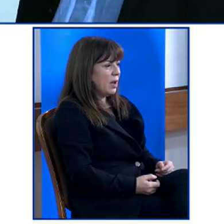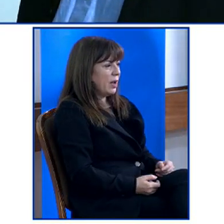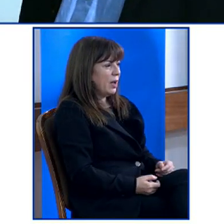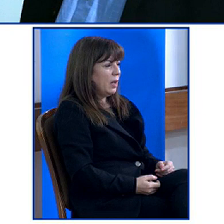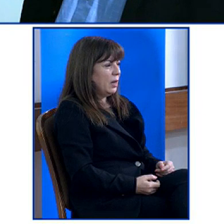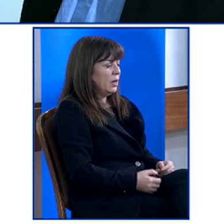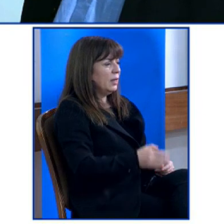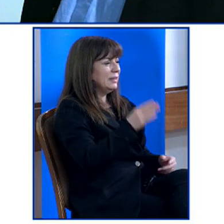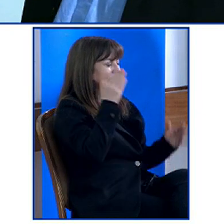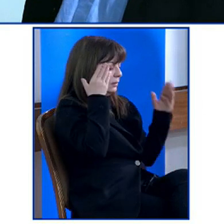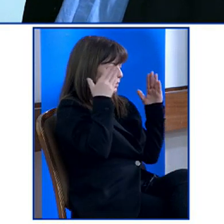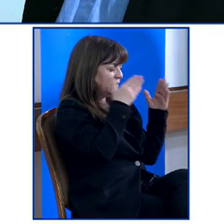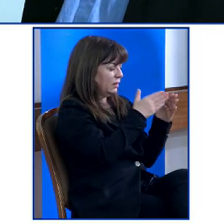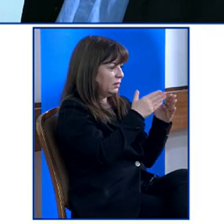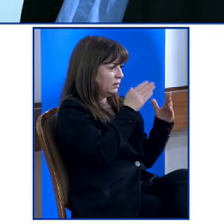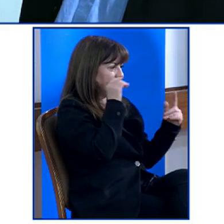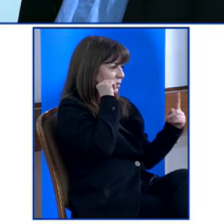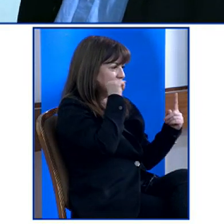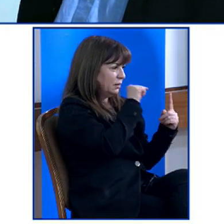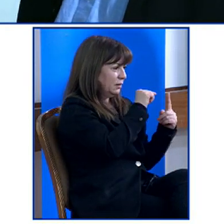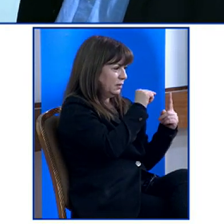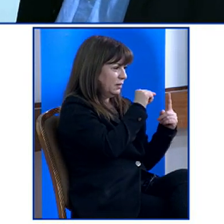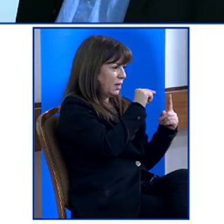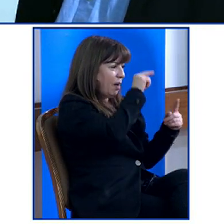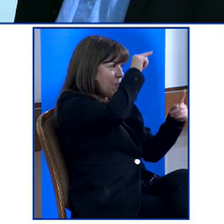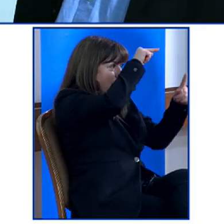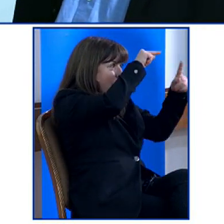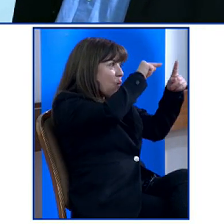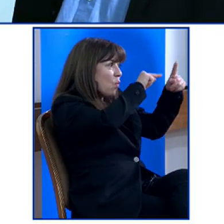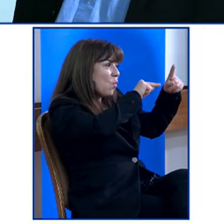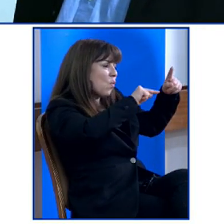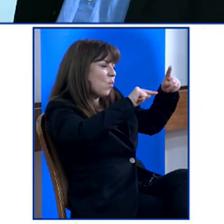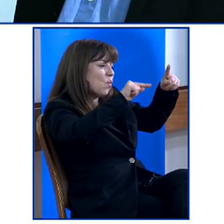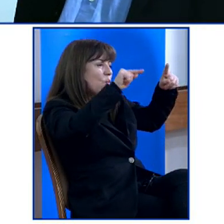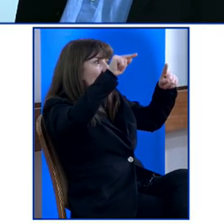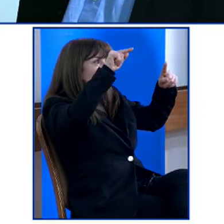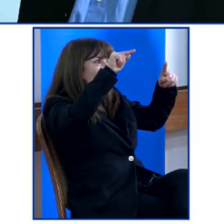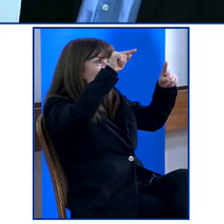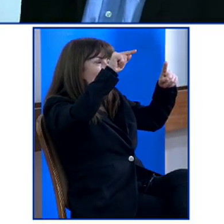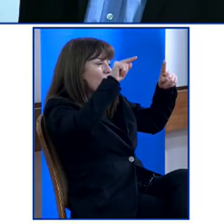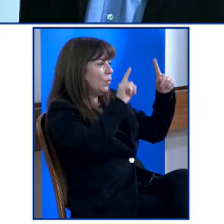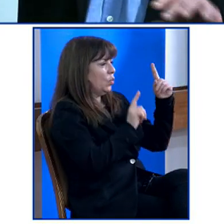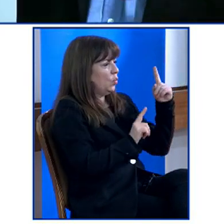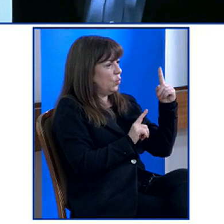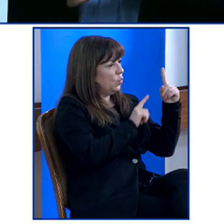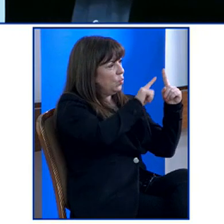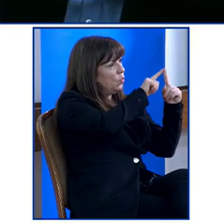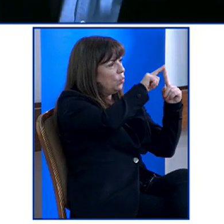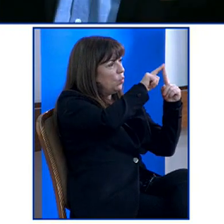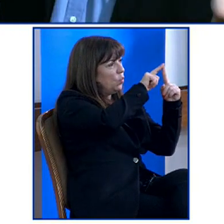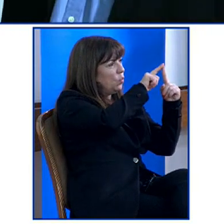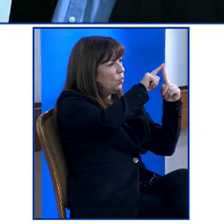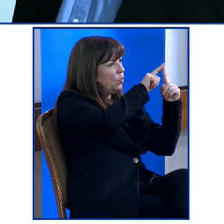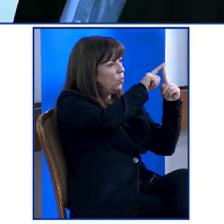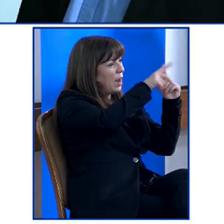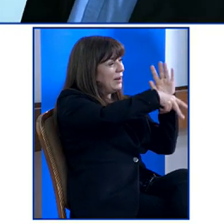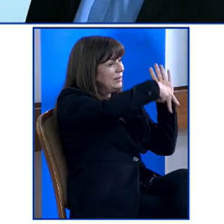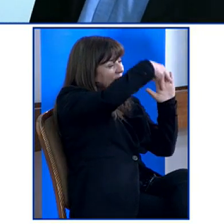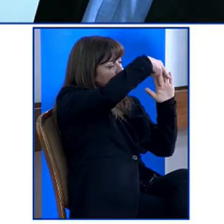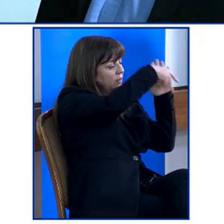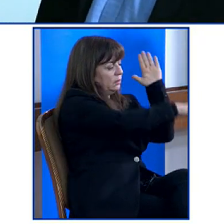nosotros centramos la curva aquí en el 1, o sea, el nivel